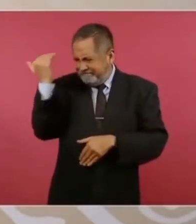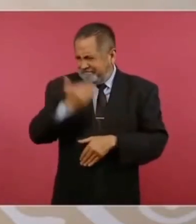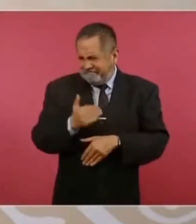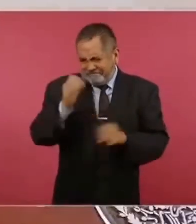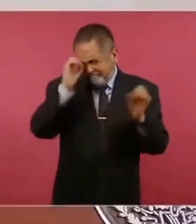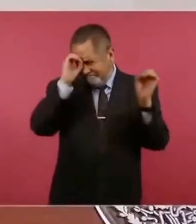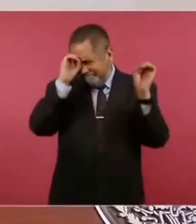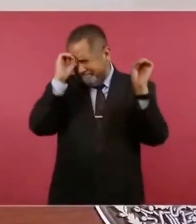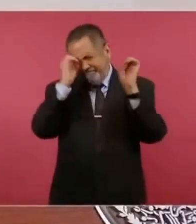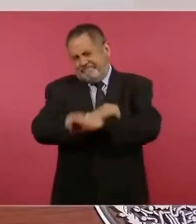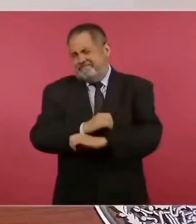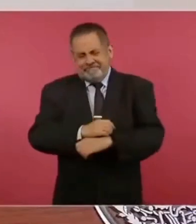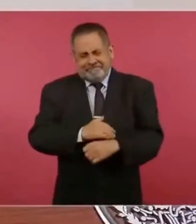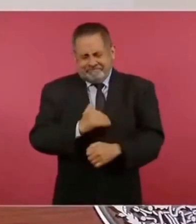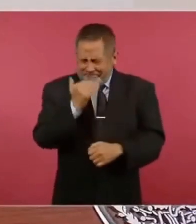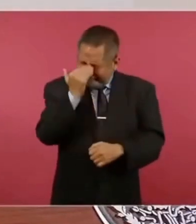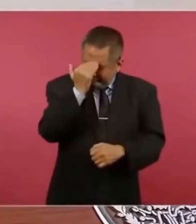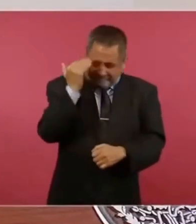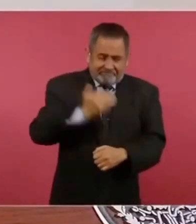terrible,